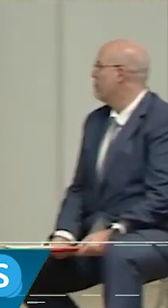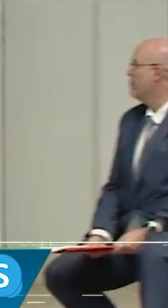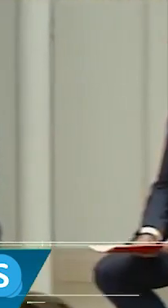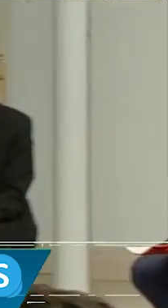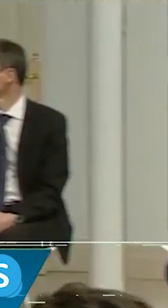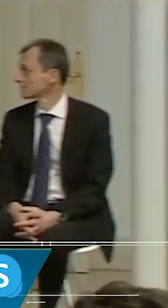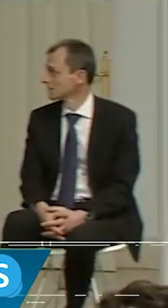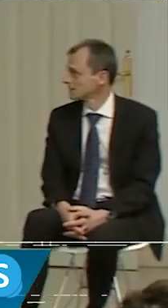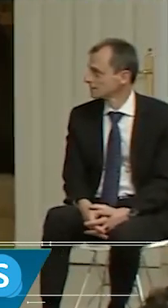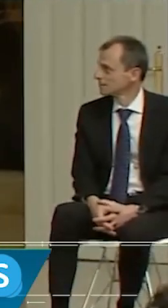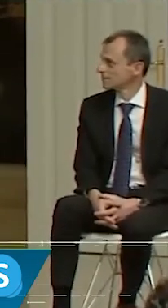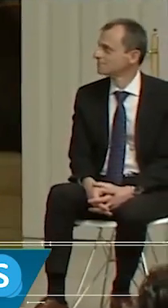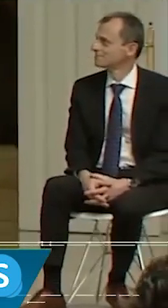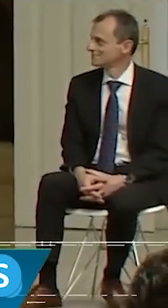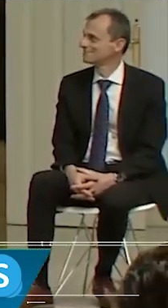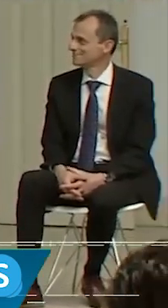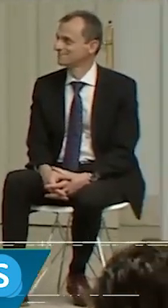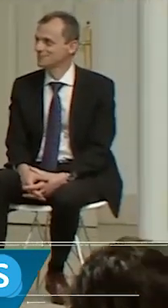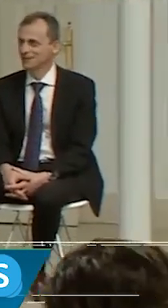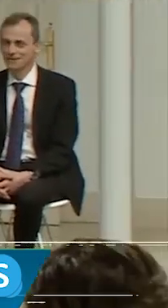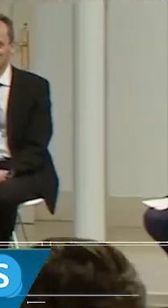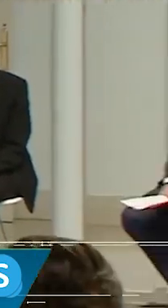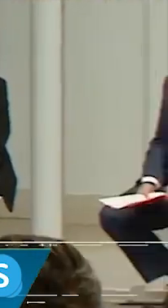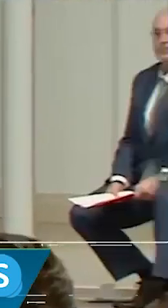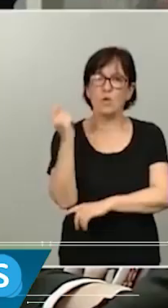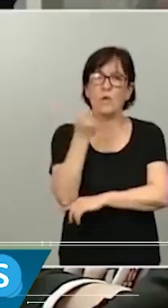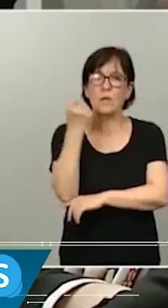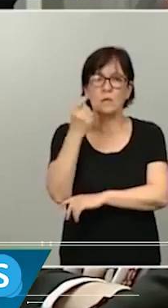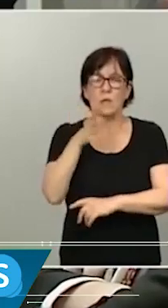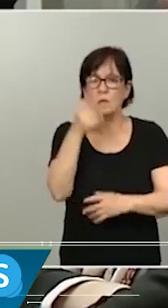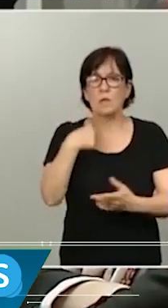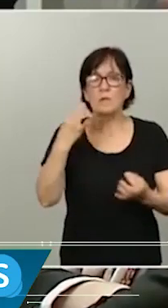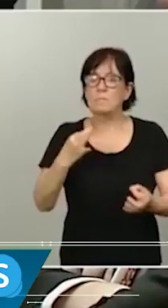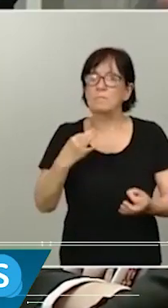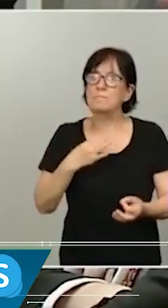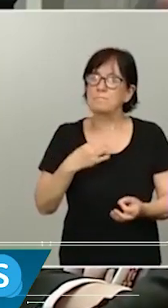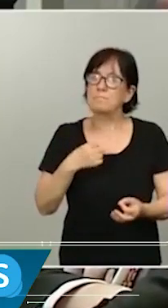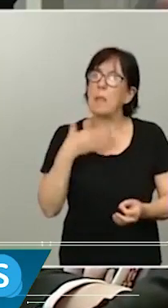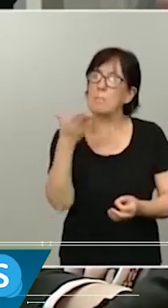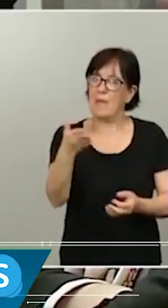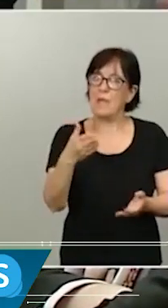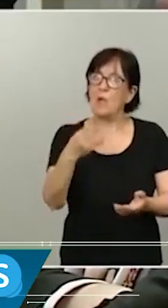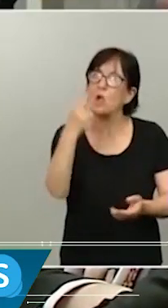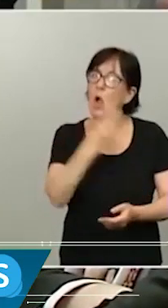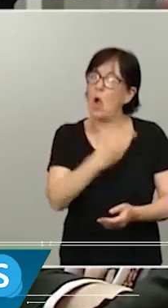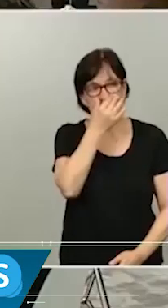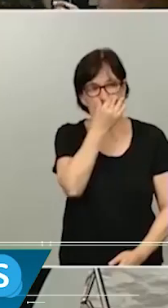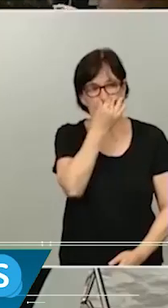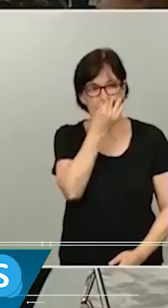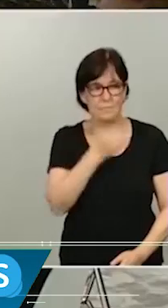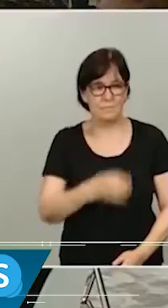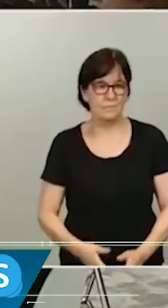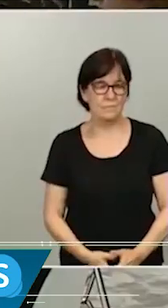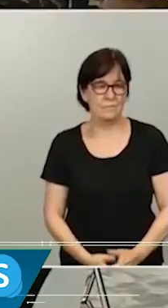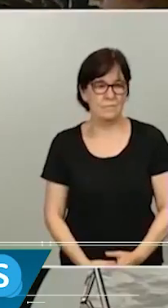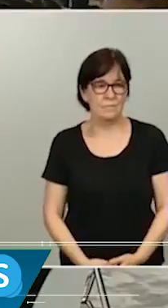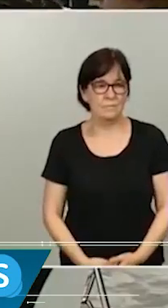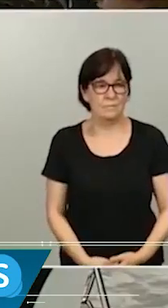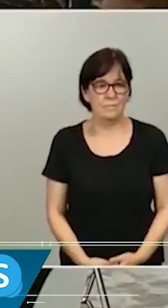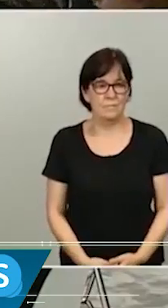irse a su casa y no volver a salir de ella en muchísimo en muchísimo tiempo y que además yo creo que va a acarrear consecuencias